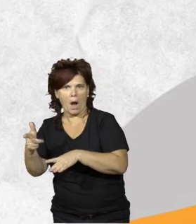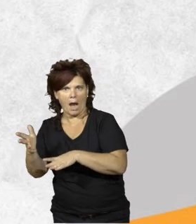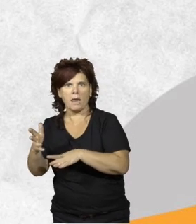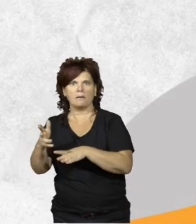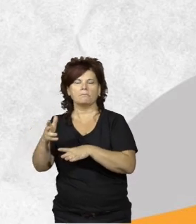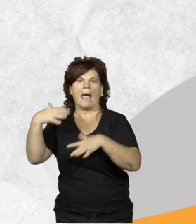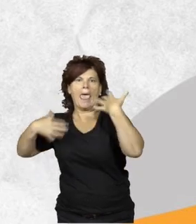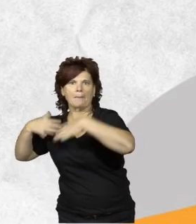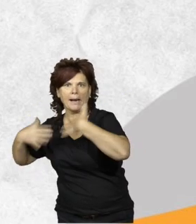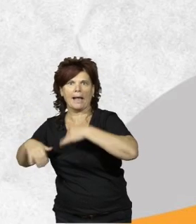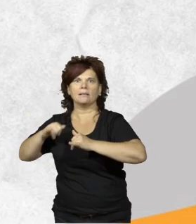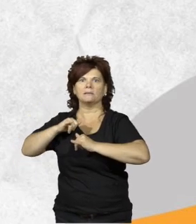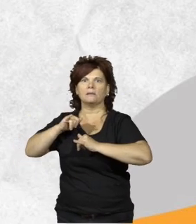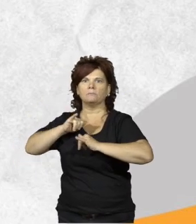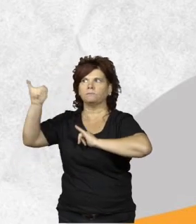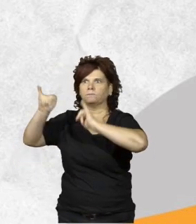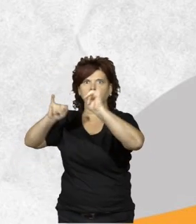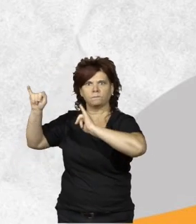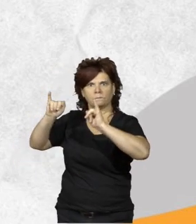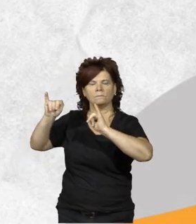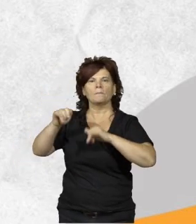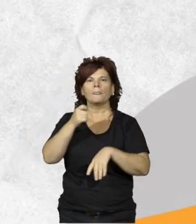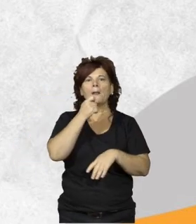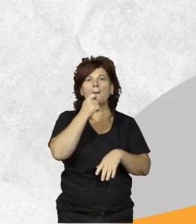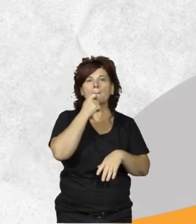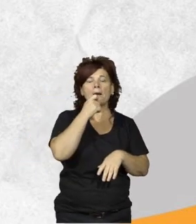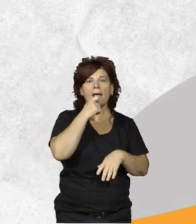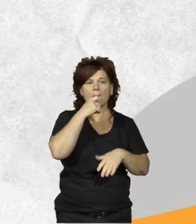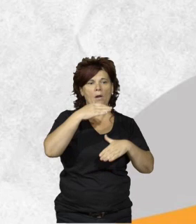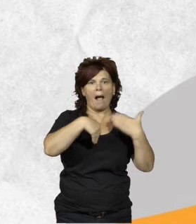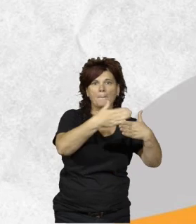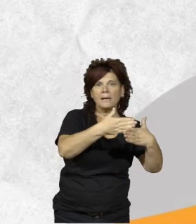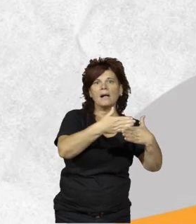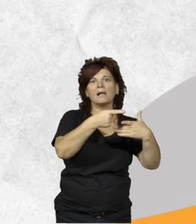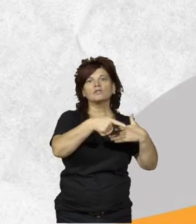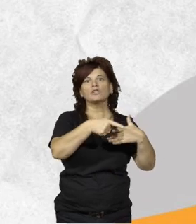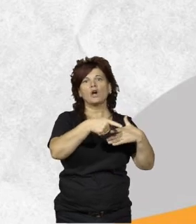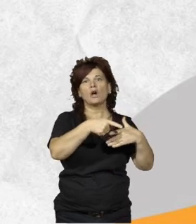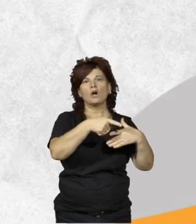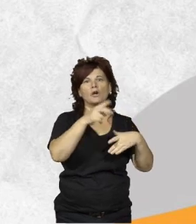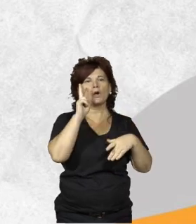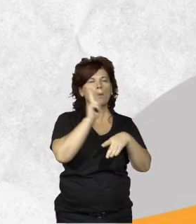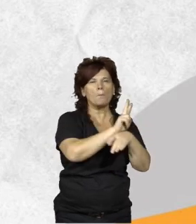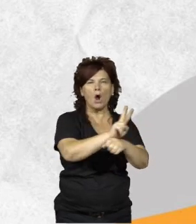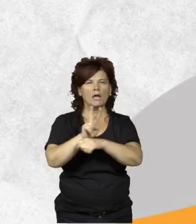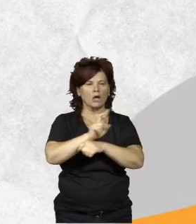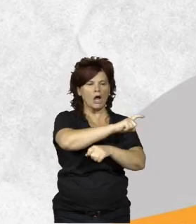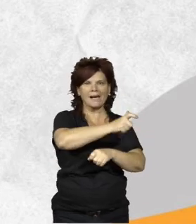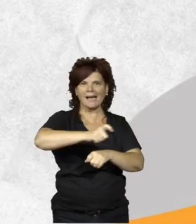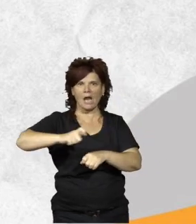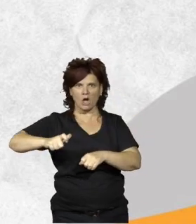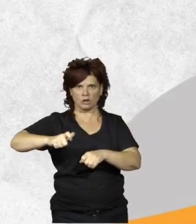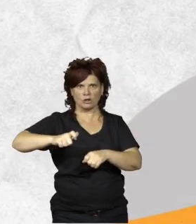denuncia. Más que todo, algunos ejemplos de aplicación, sobre todo el monitoreo de ríos, justamente